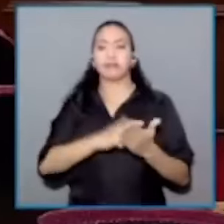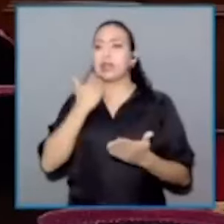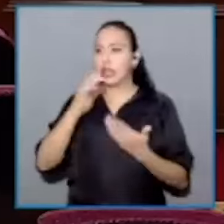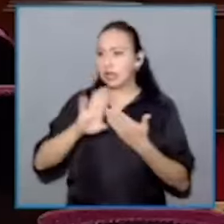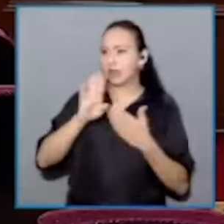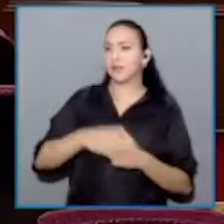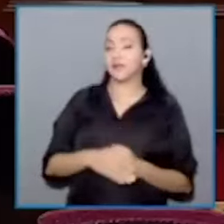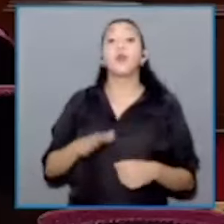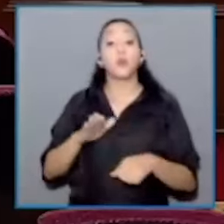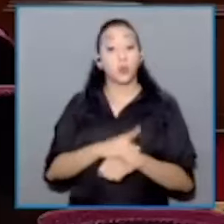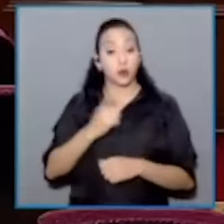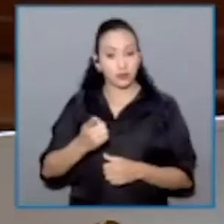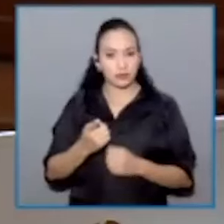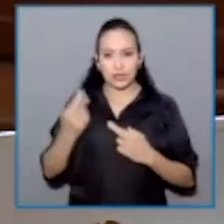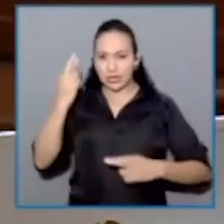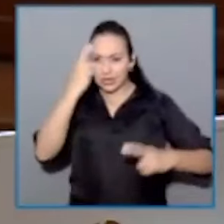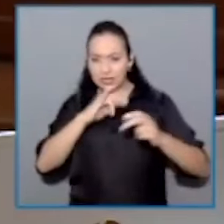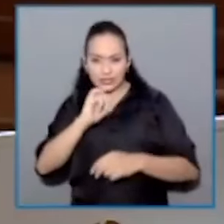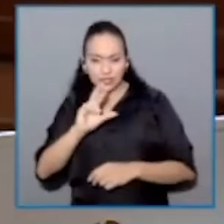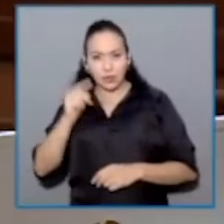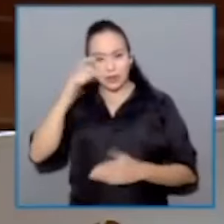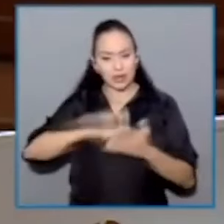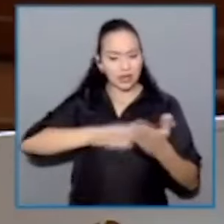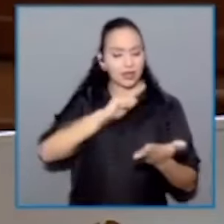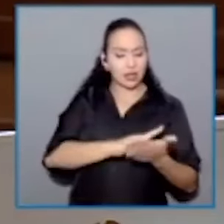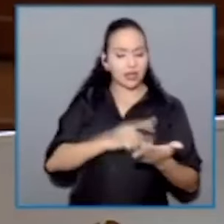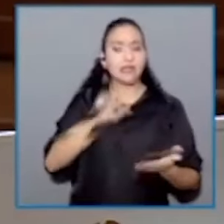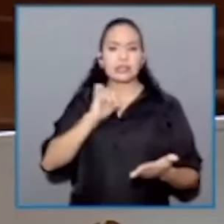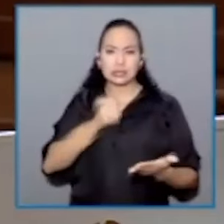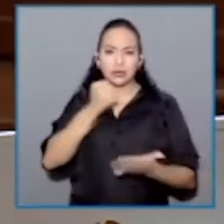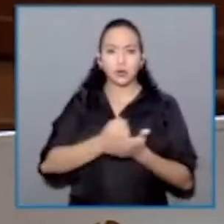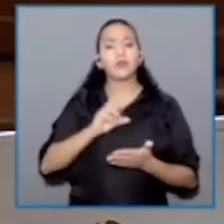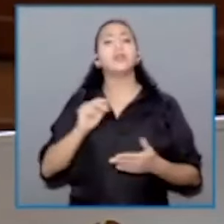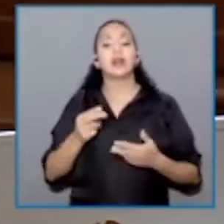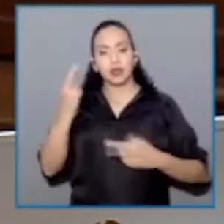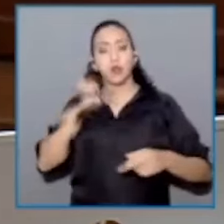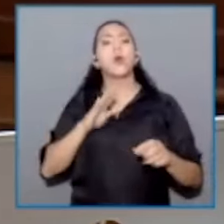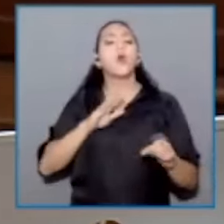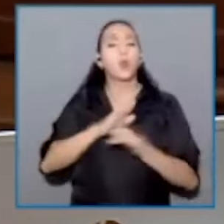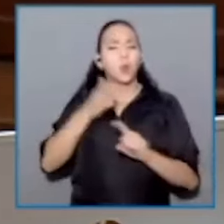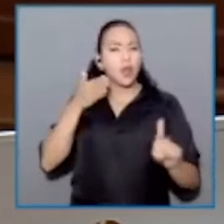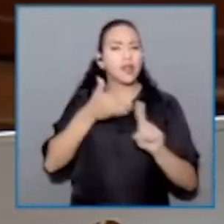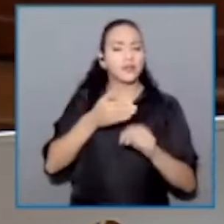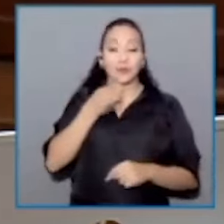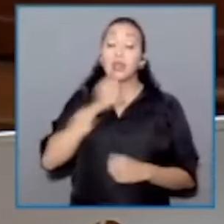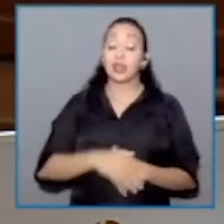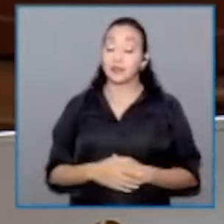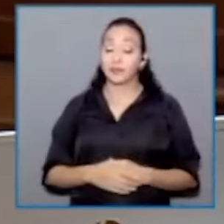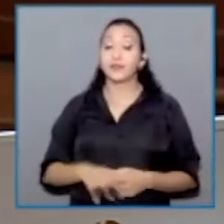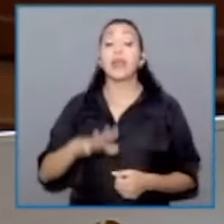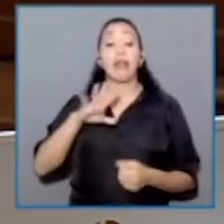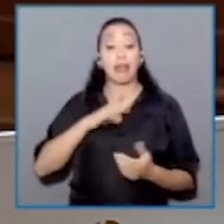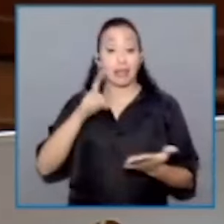validez o invalidez de la propia reforma. El argumento central fue que hay mandato legal para que el Pleno vigile la autonomía de